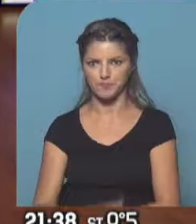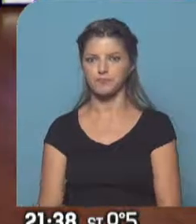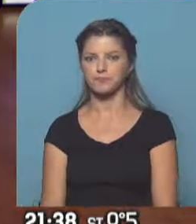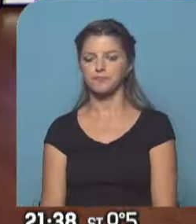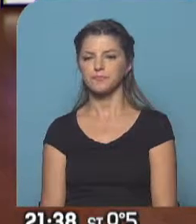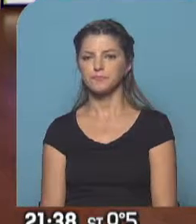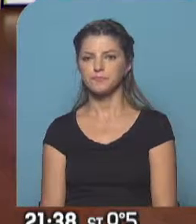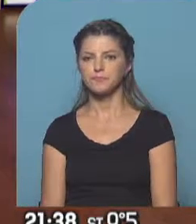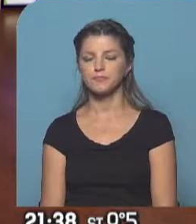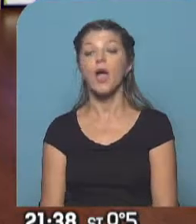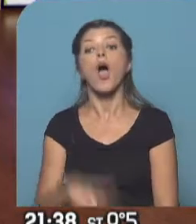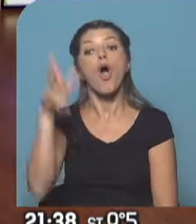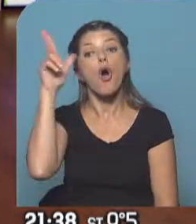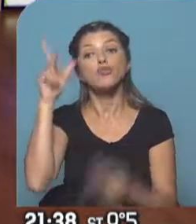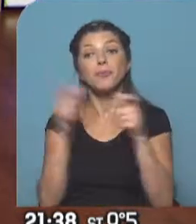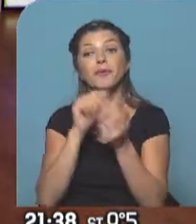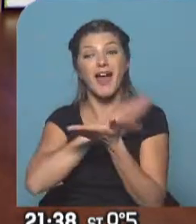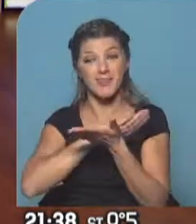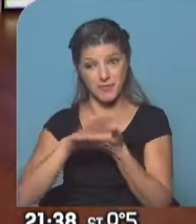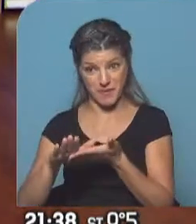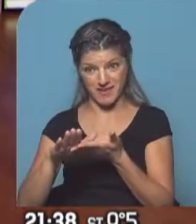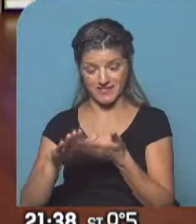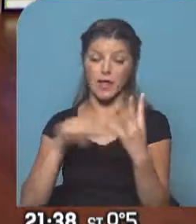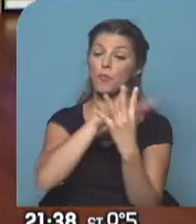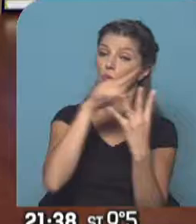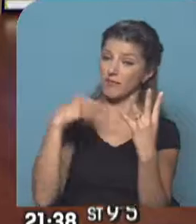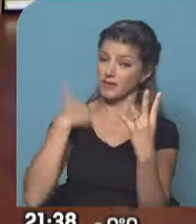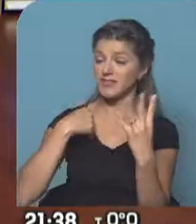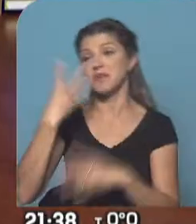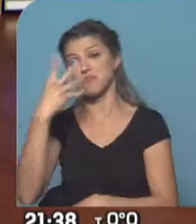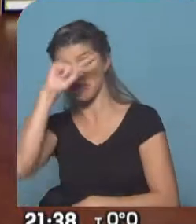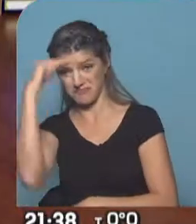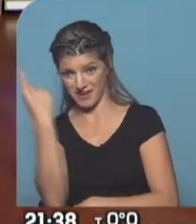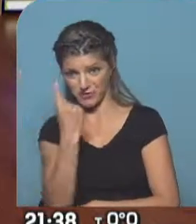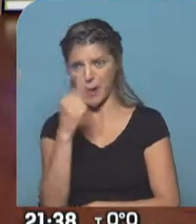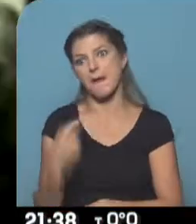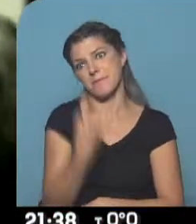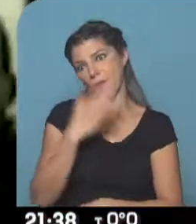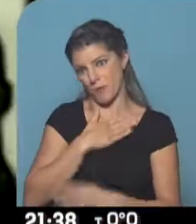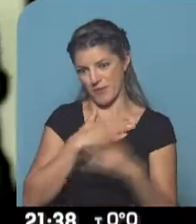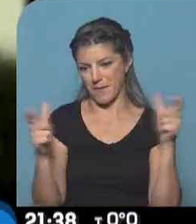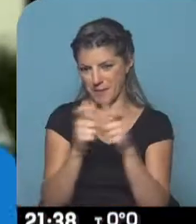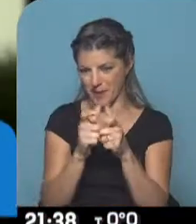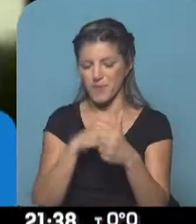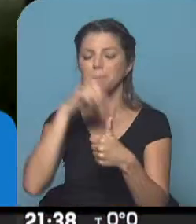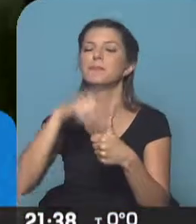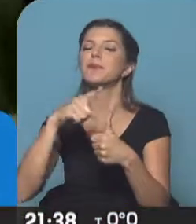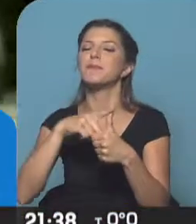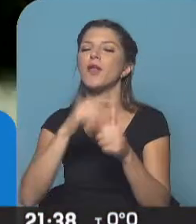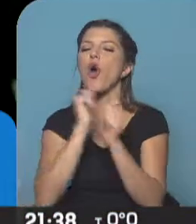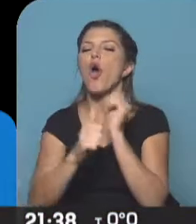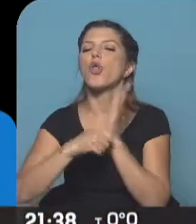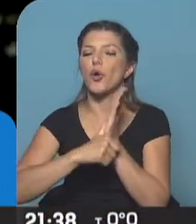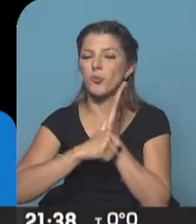8 estrenos renovan la cartelera cinematográfica esta semana. 4 argentinos, 4 internacionales. Empezamos por los nuestros. Y el primero es un documental, se llama